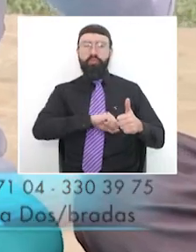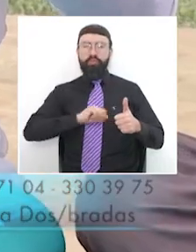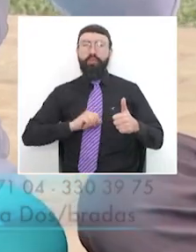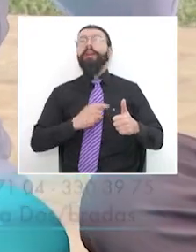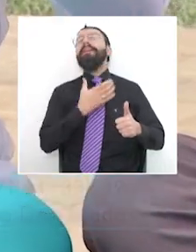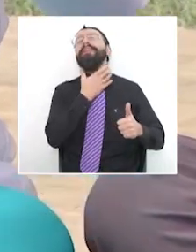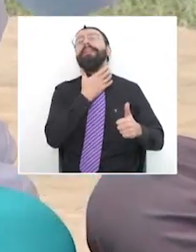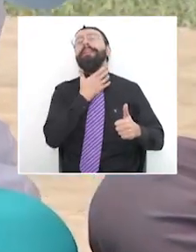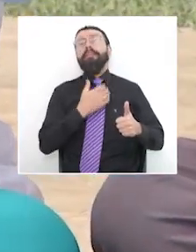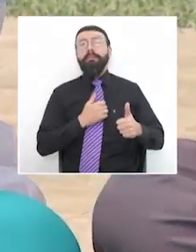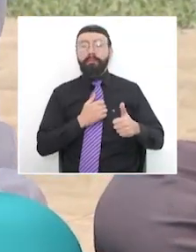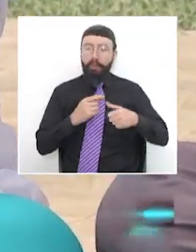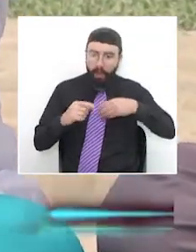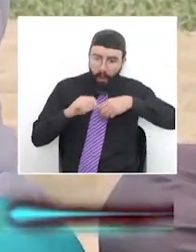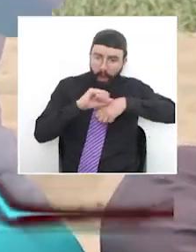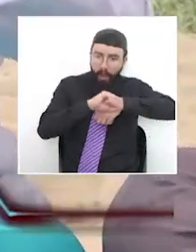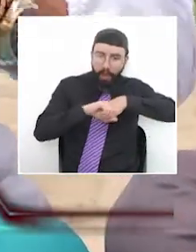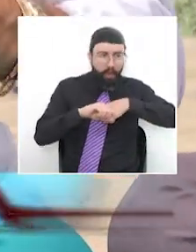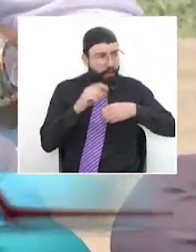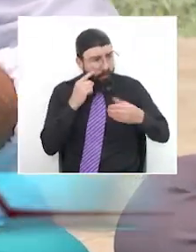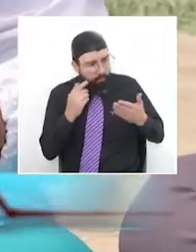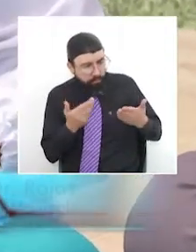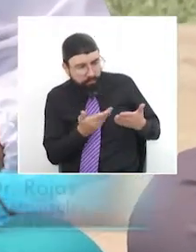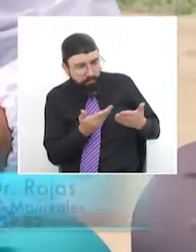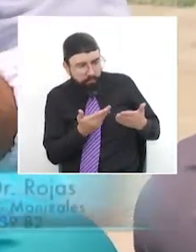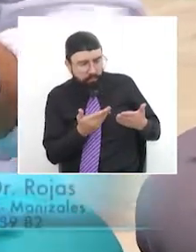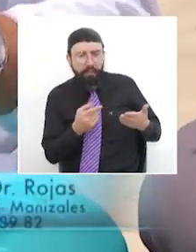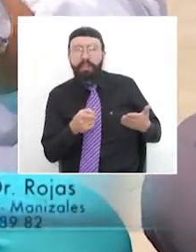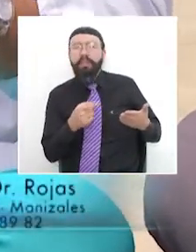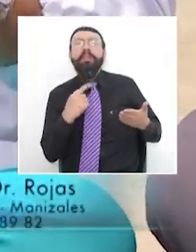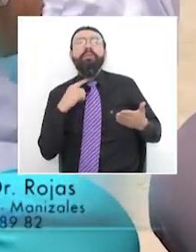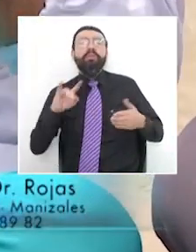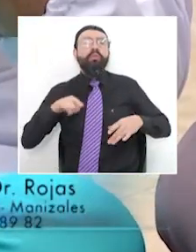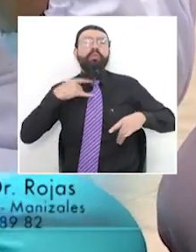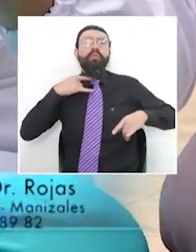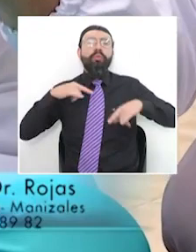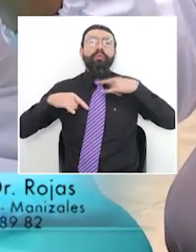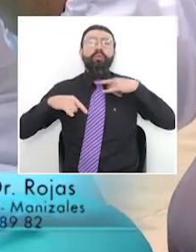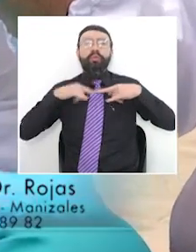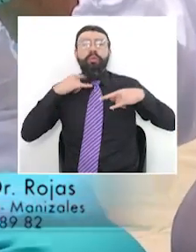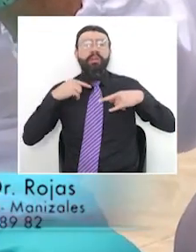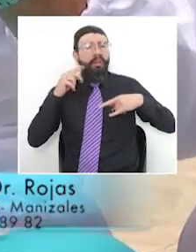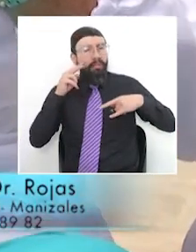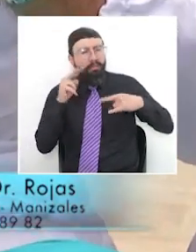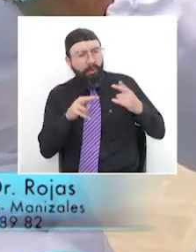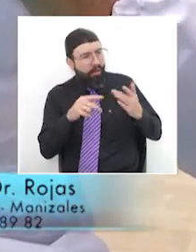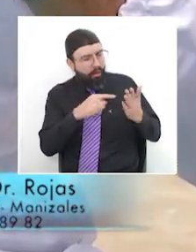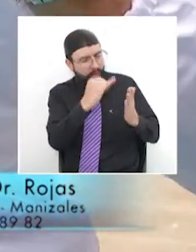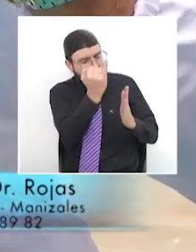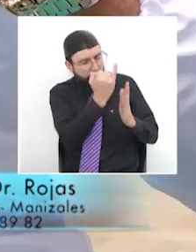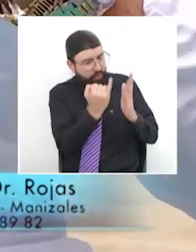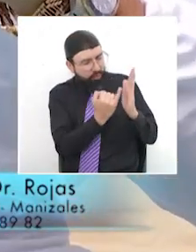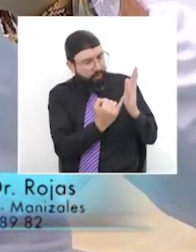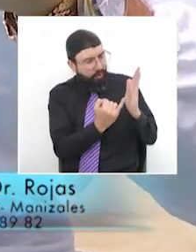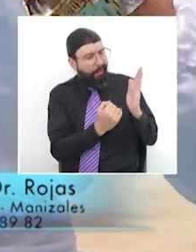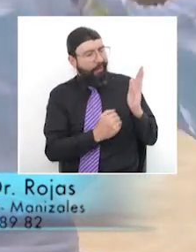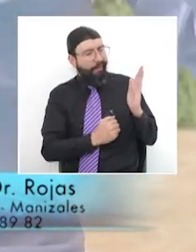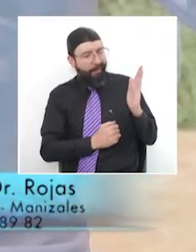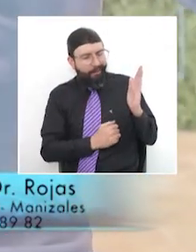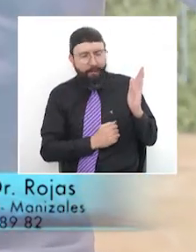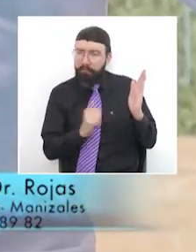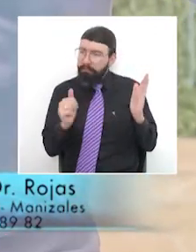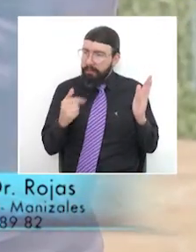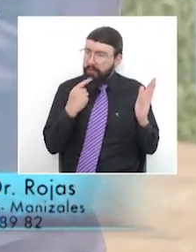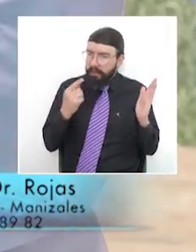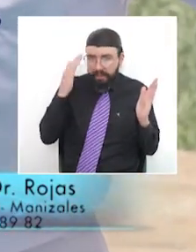acá tenemos el reporte, pero acá tenemos lo que me mostró la onda, que es la imagen. Entonces ahí es donde él determina si esa